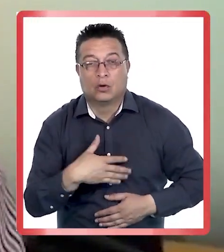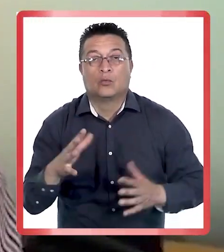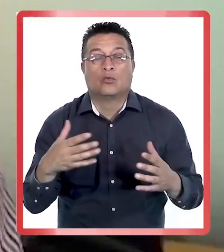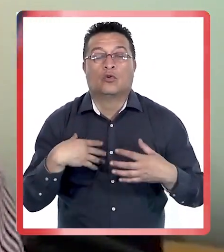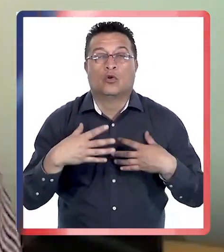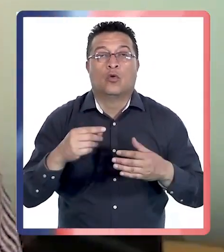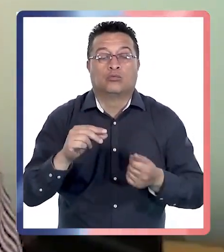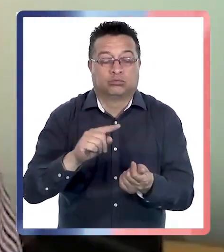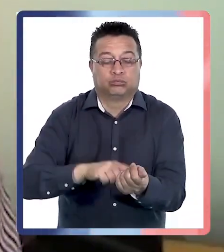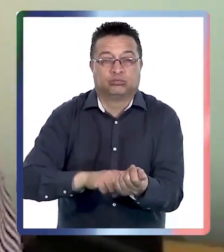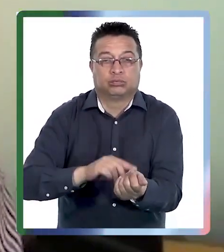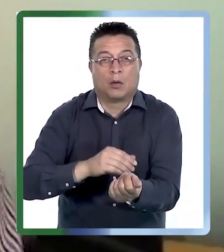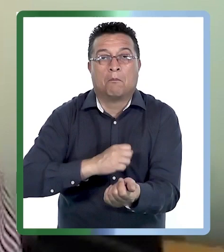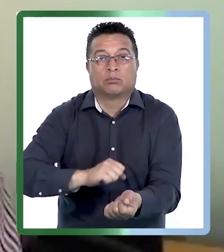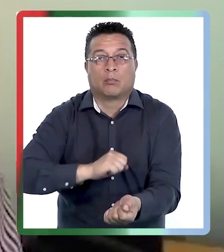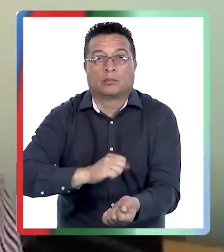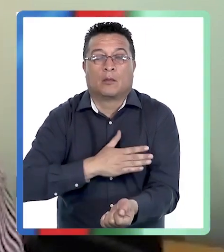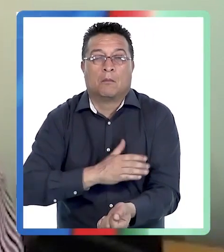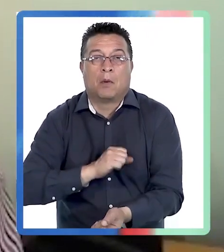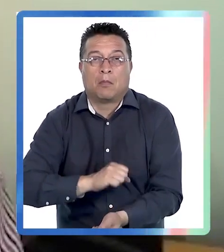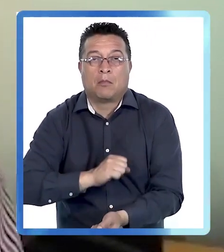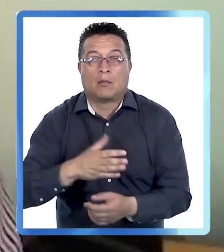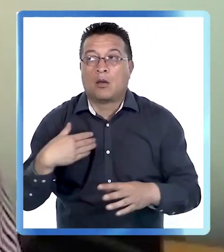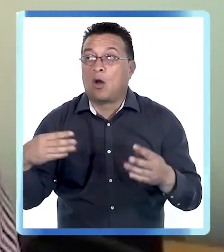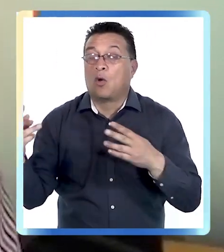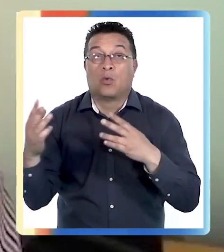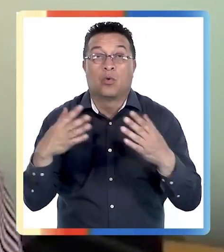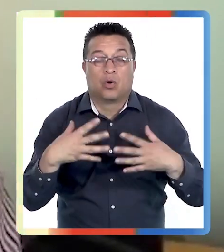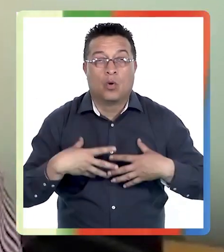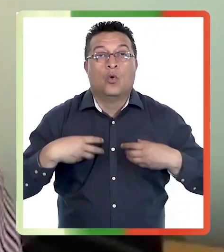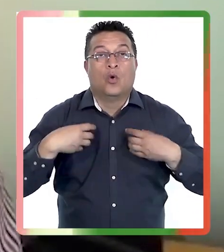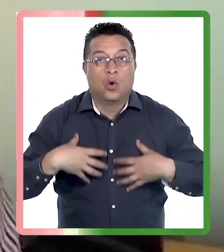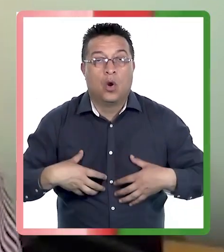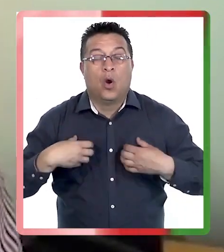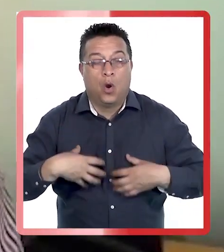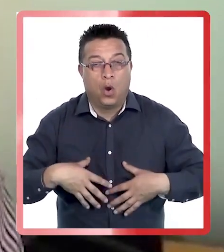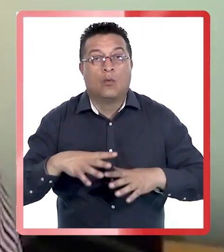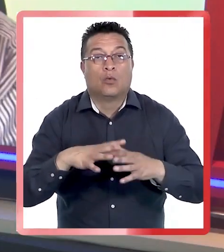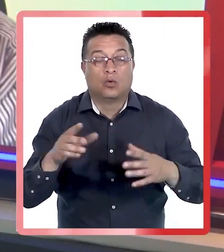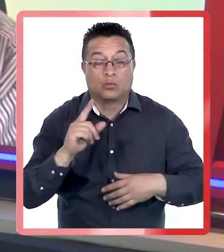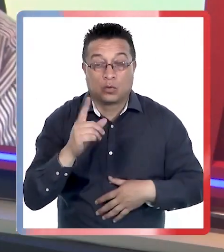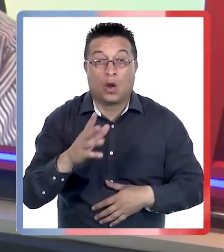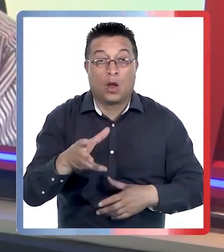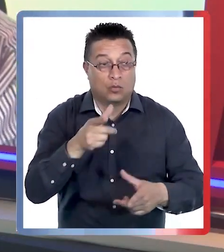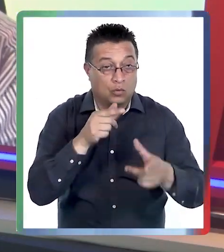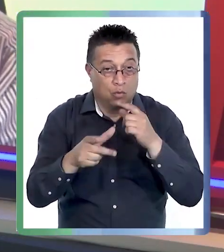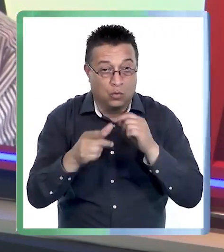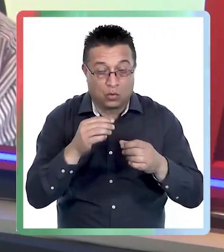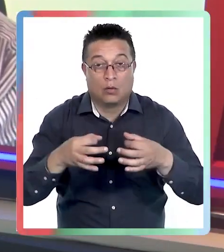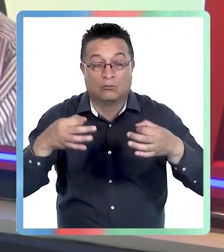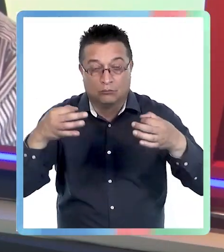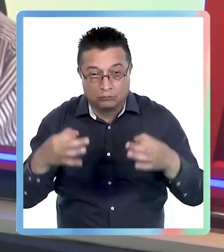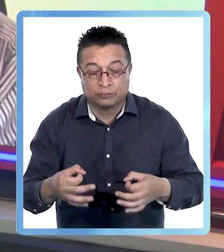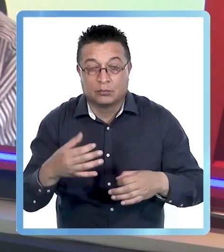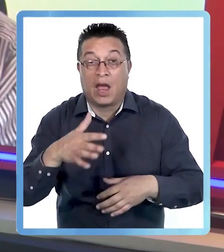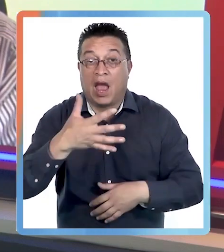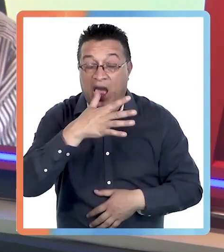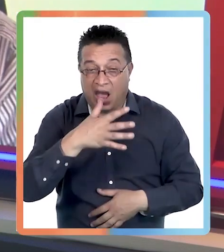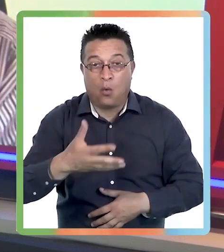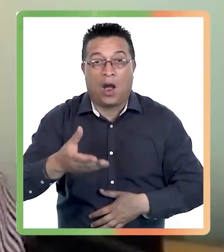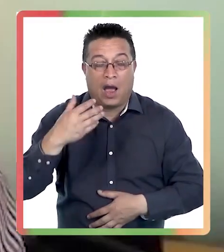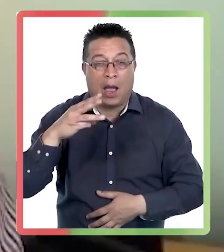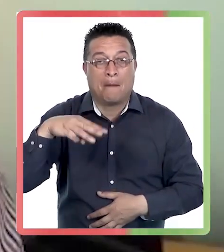palpitaciones, aceleración del pulso, aceleración de la ventilación, una reducción, si no hay una ingesta adecuada de volumen y